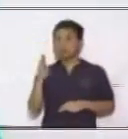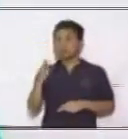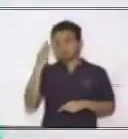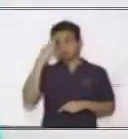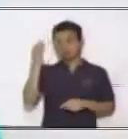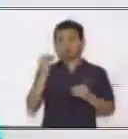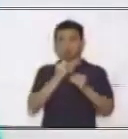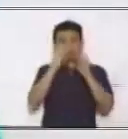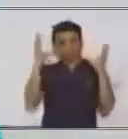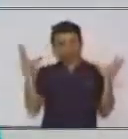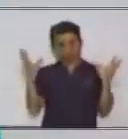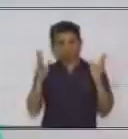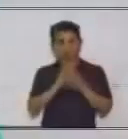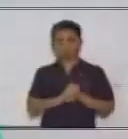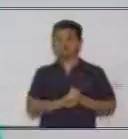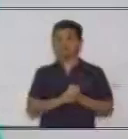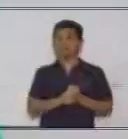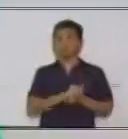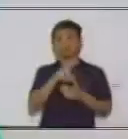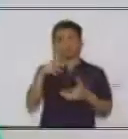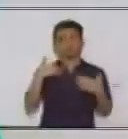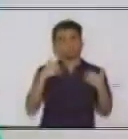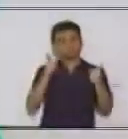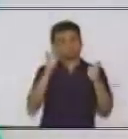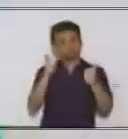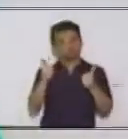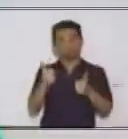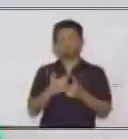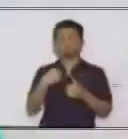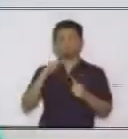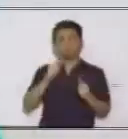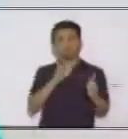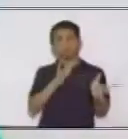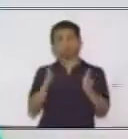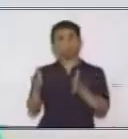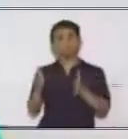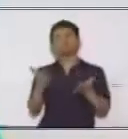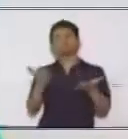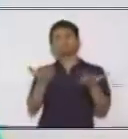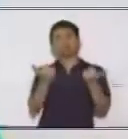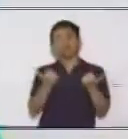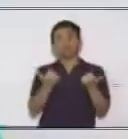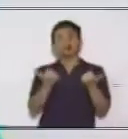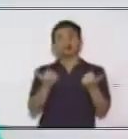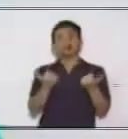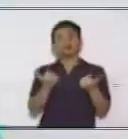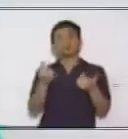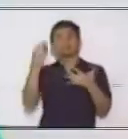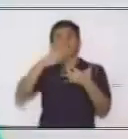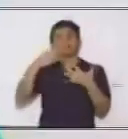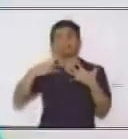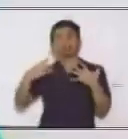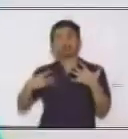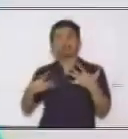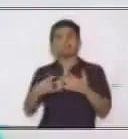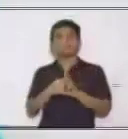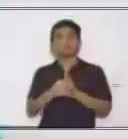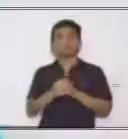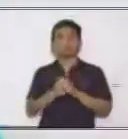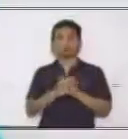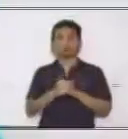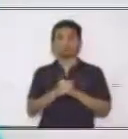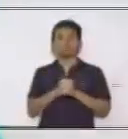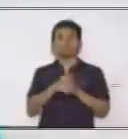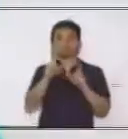días. Esperemos que estén bien. Nos preparamos, conseguimos todos nuestros materiales.